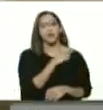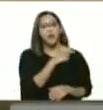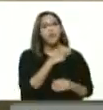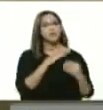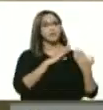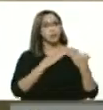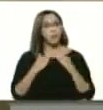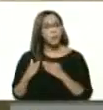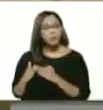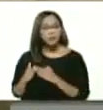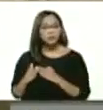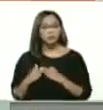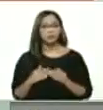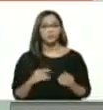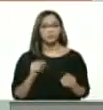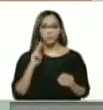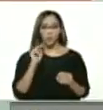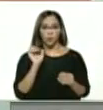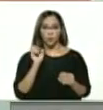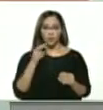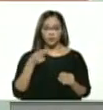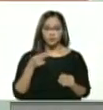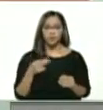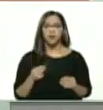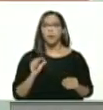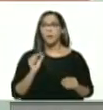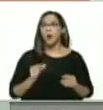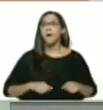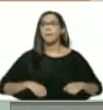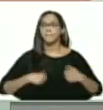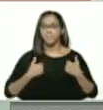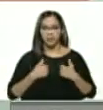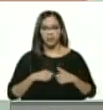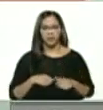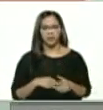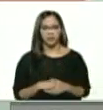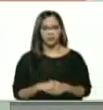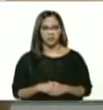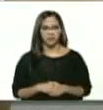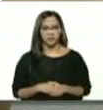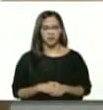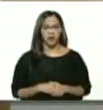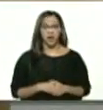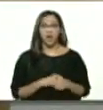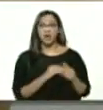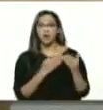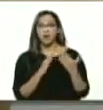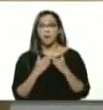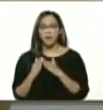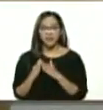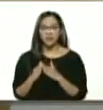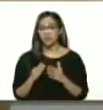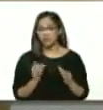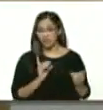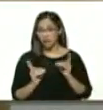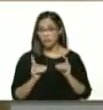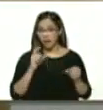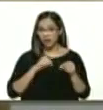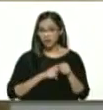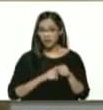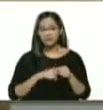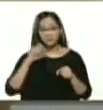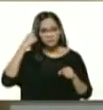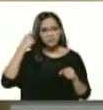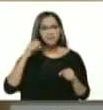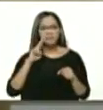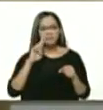una nube que tiene poco más de tres efe comunidades que dependen de ella recuerden que la